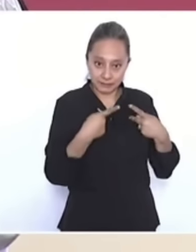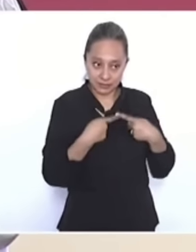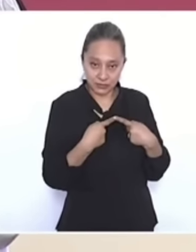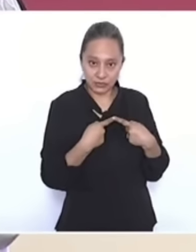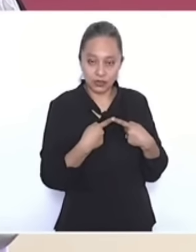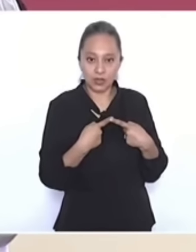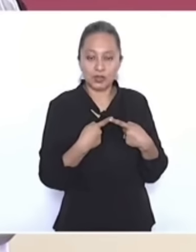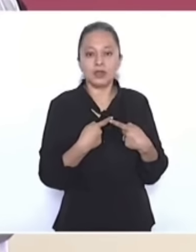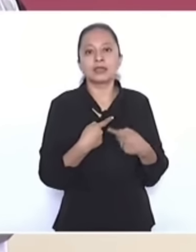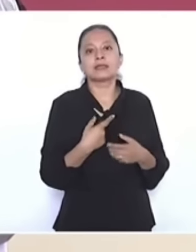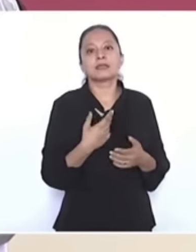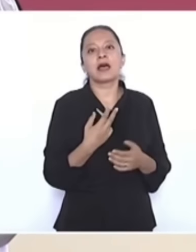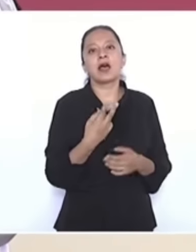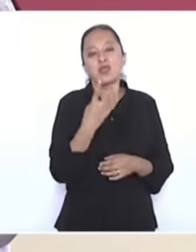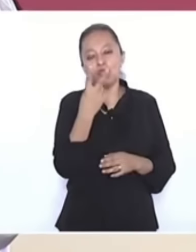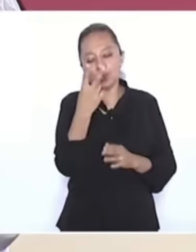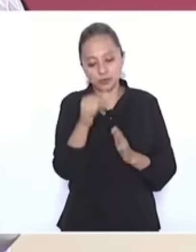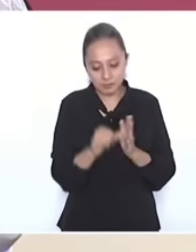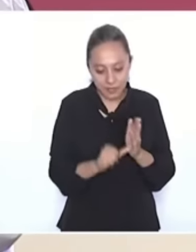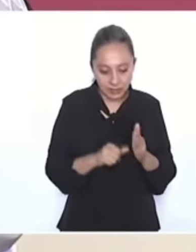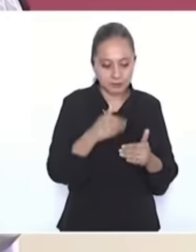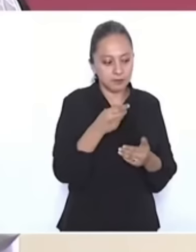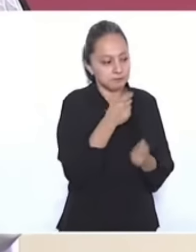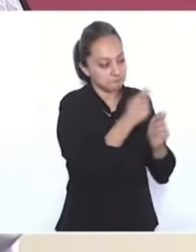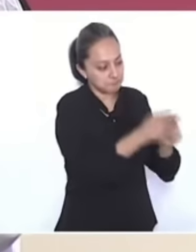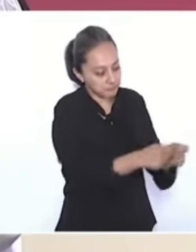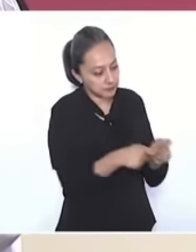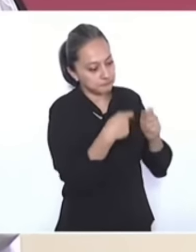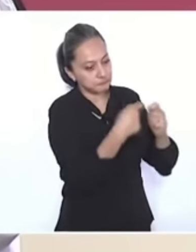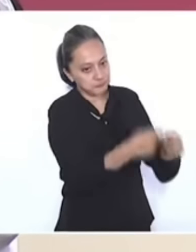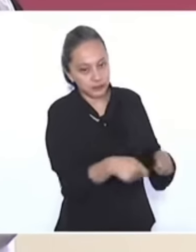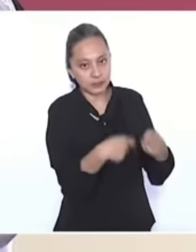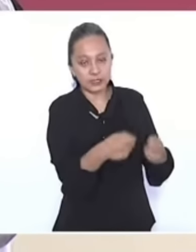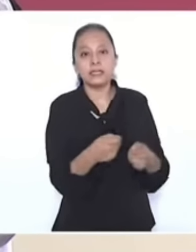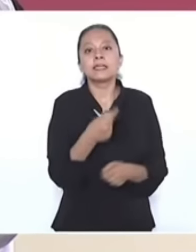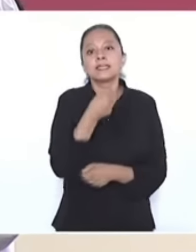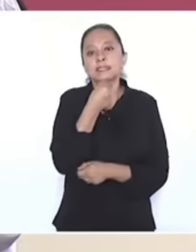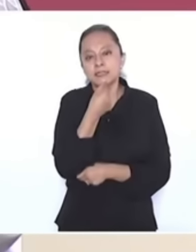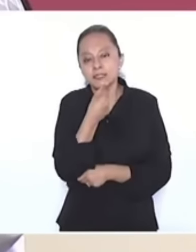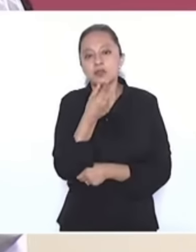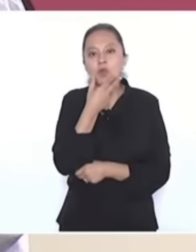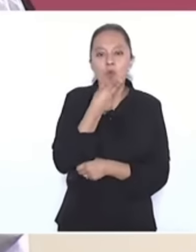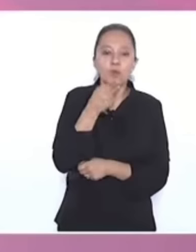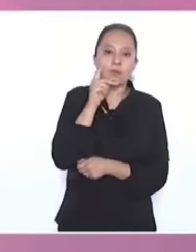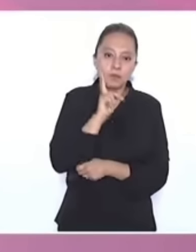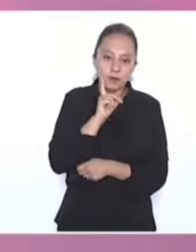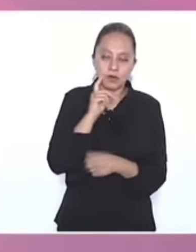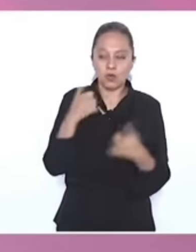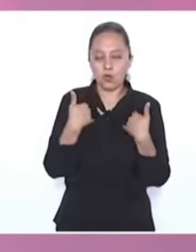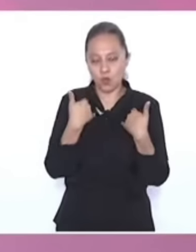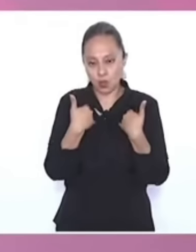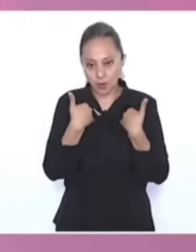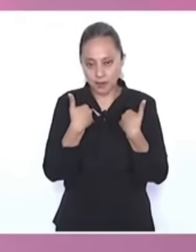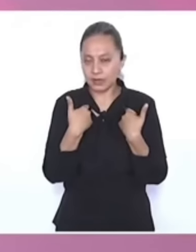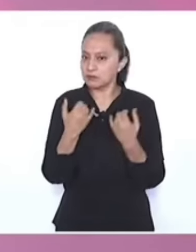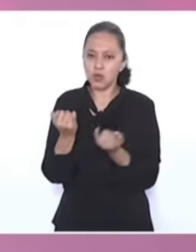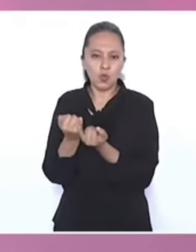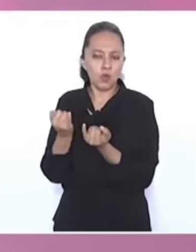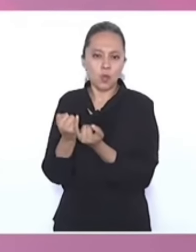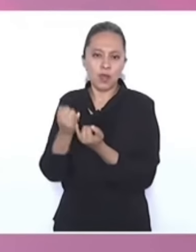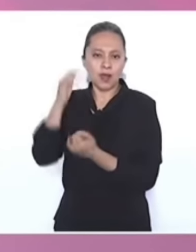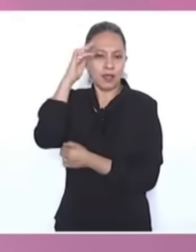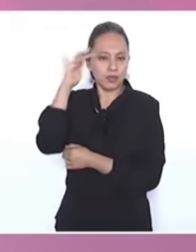cada bimestre su apoyo económico. Niñas, niños y jóvenes principalmente, así como adultos de